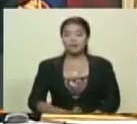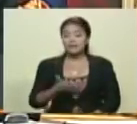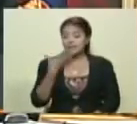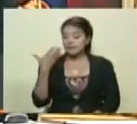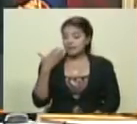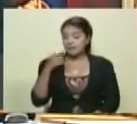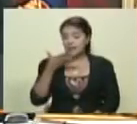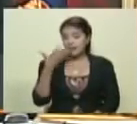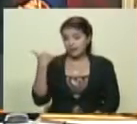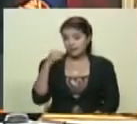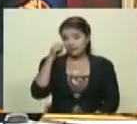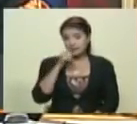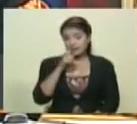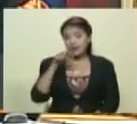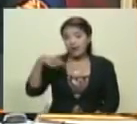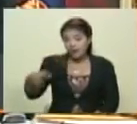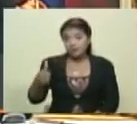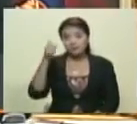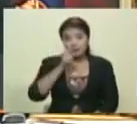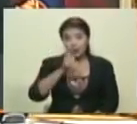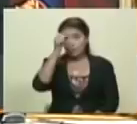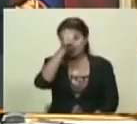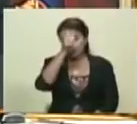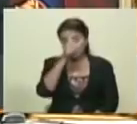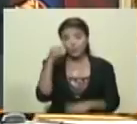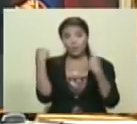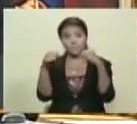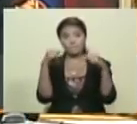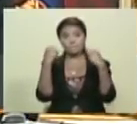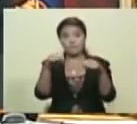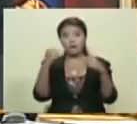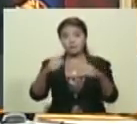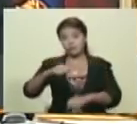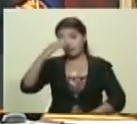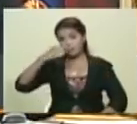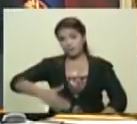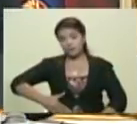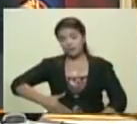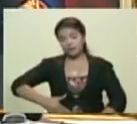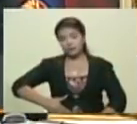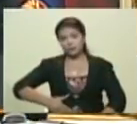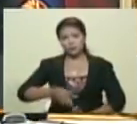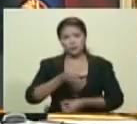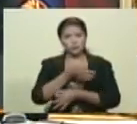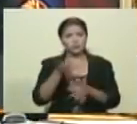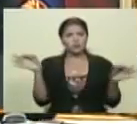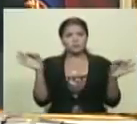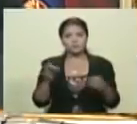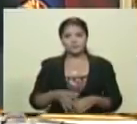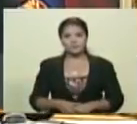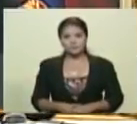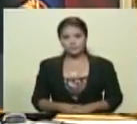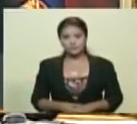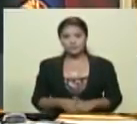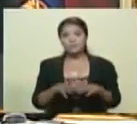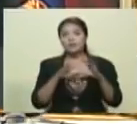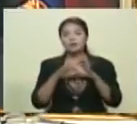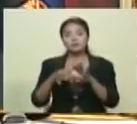semana vamos a ejercicios militares extraordinarios.